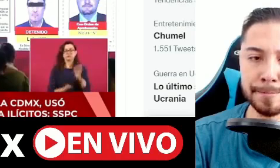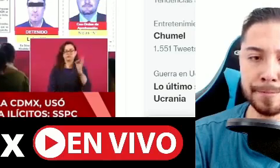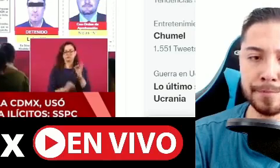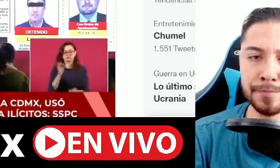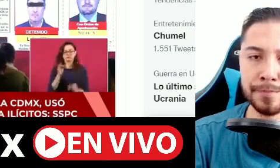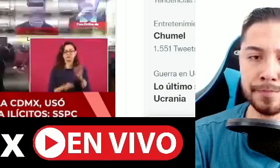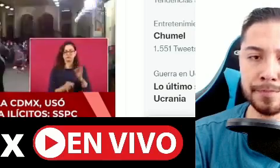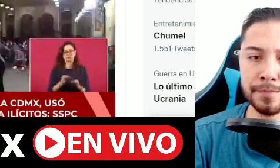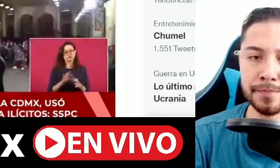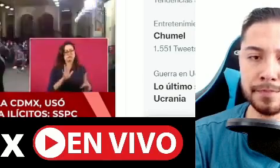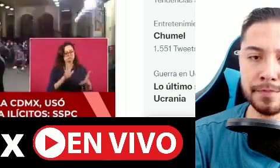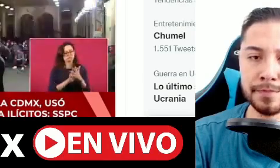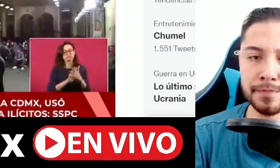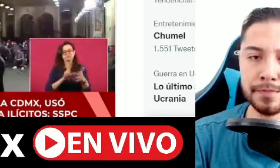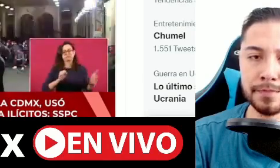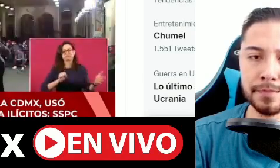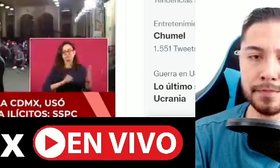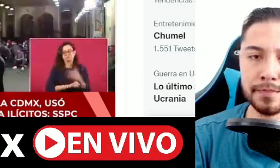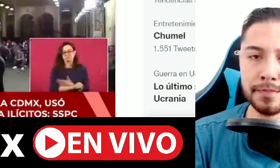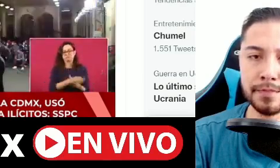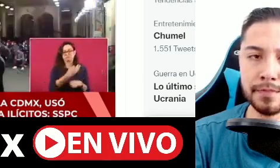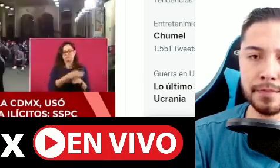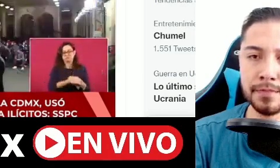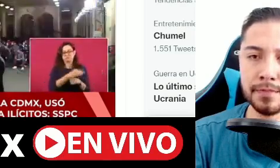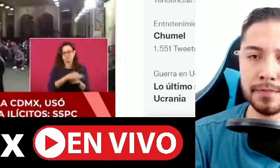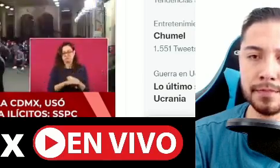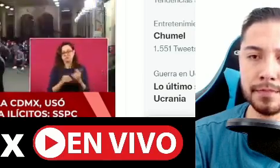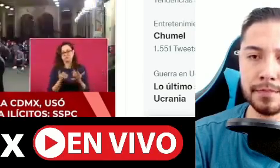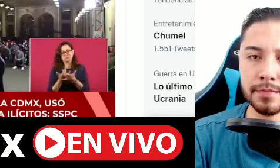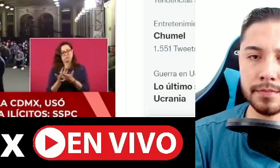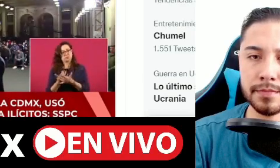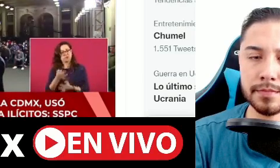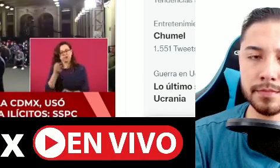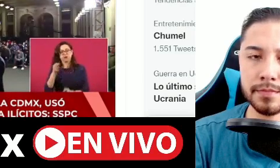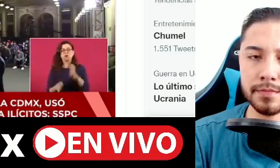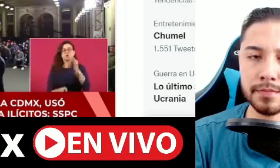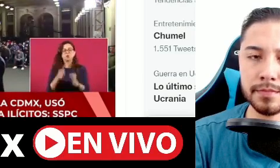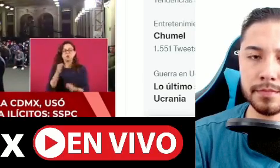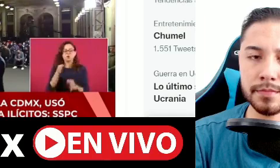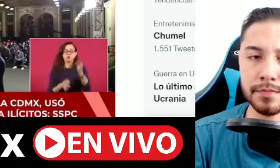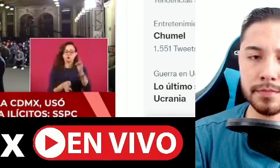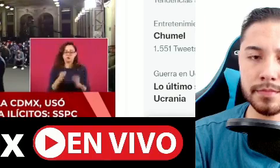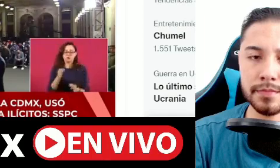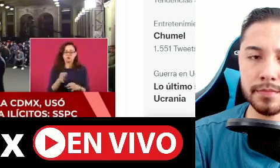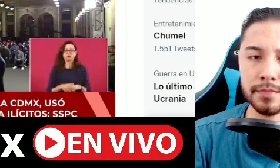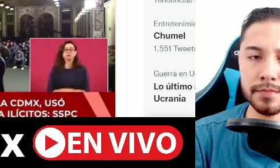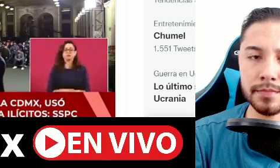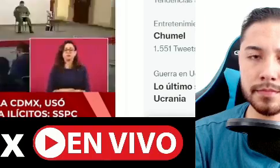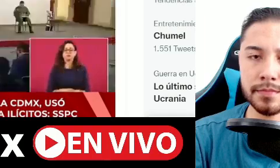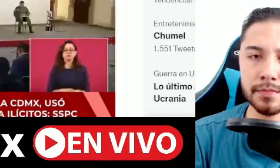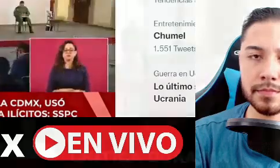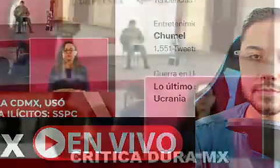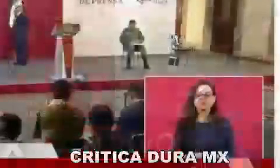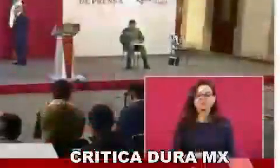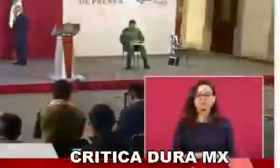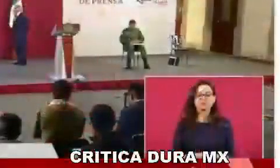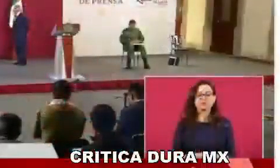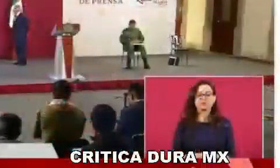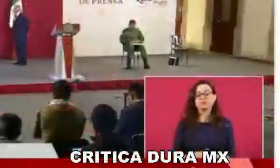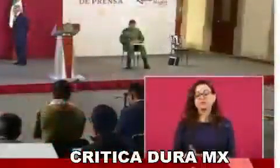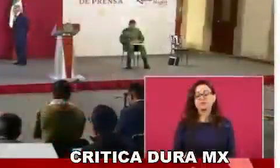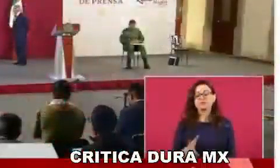medida cautelar de prisión preventiva justificada. Se realizaron también